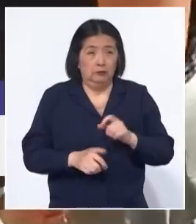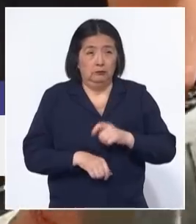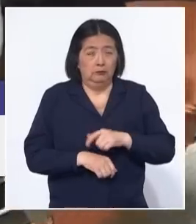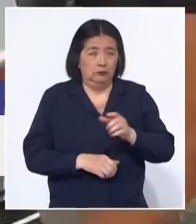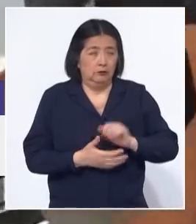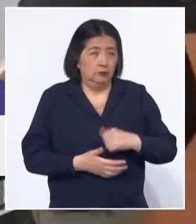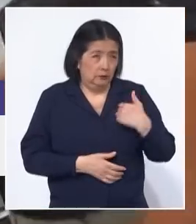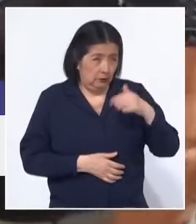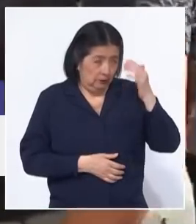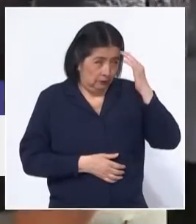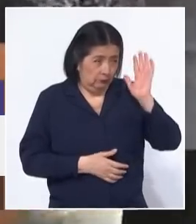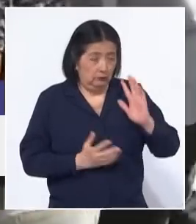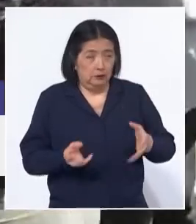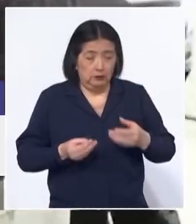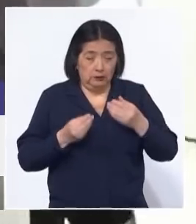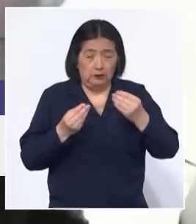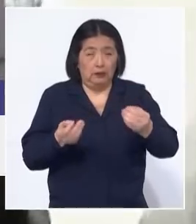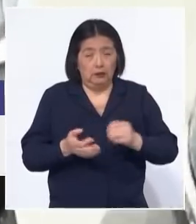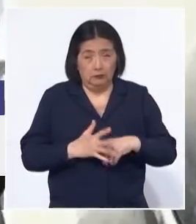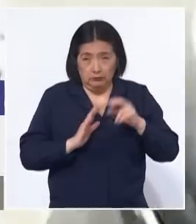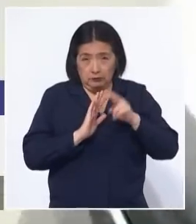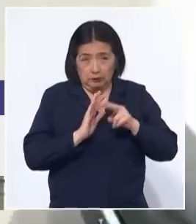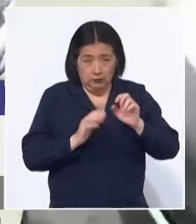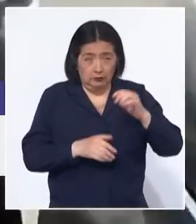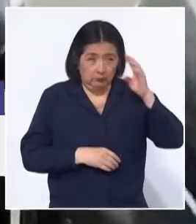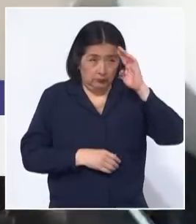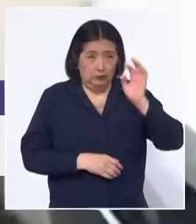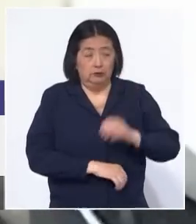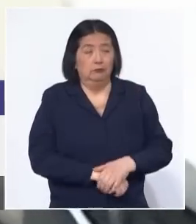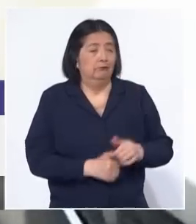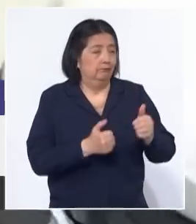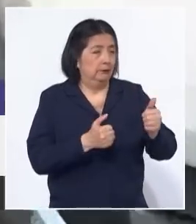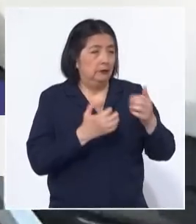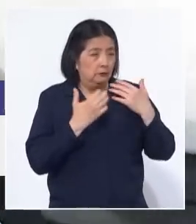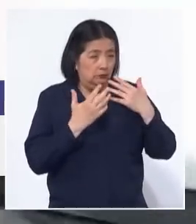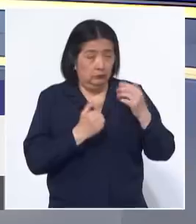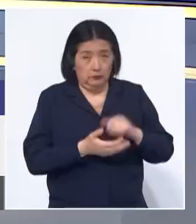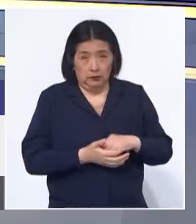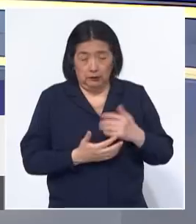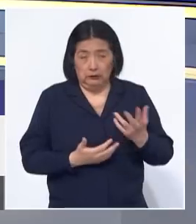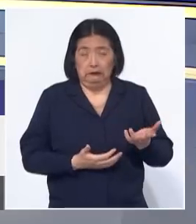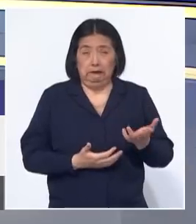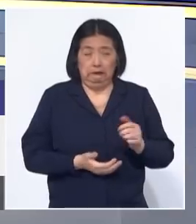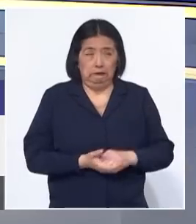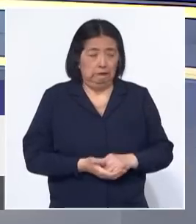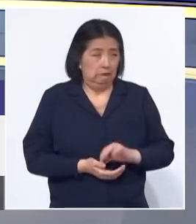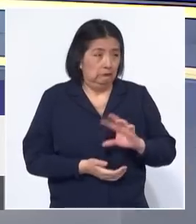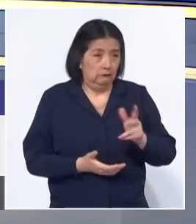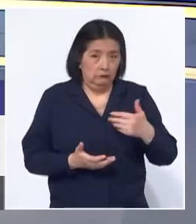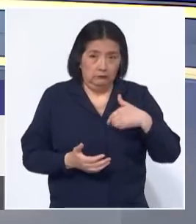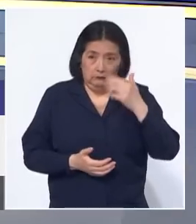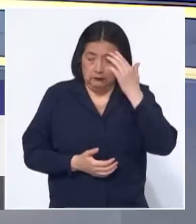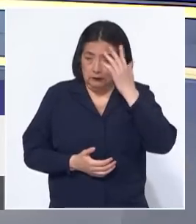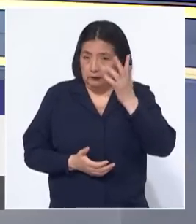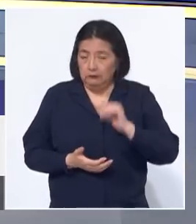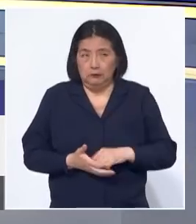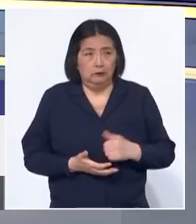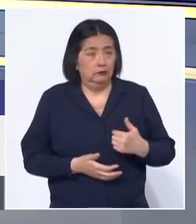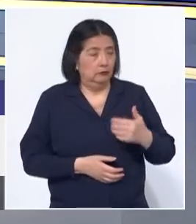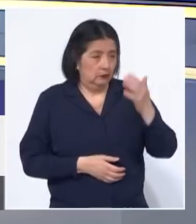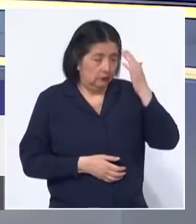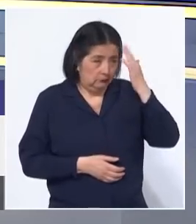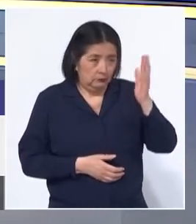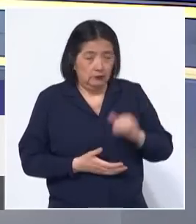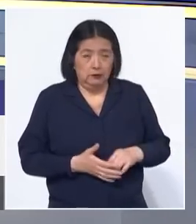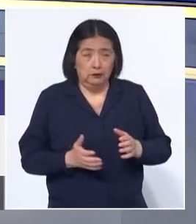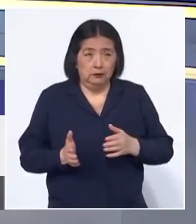momento, y sabemos que ellos ya han entregado ese material a la Policía Nacional. Muchas gracias, Carla. ¿Cómo los delincuentes saben todo? Sabían, por ejemplo, que